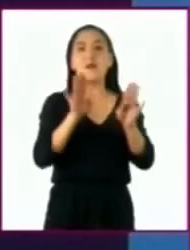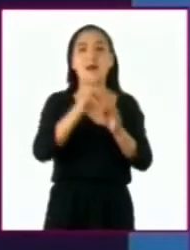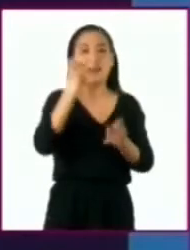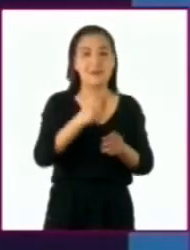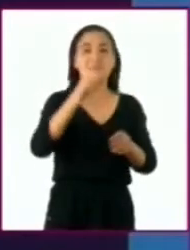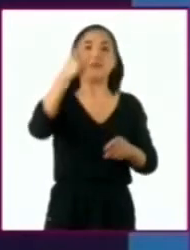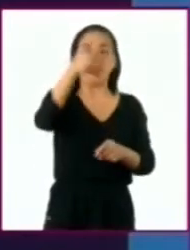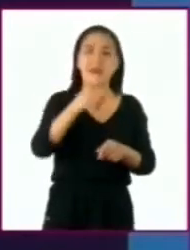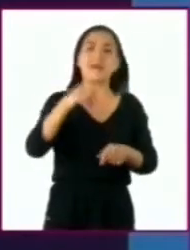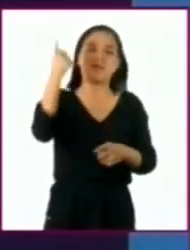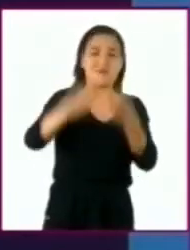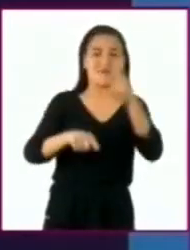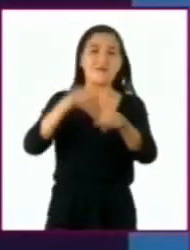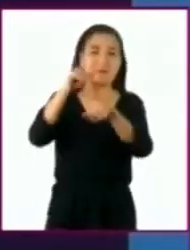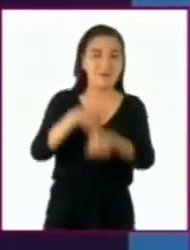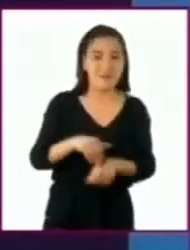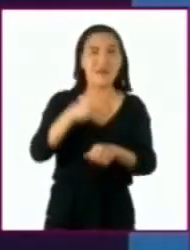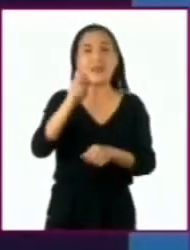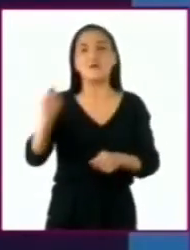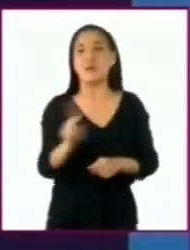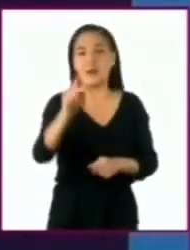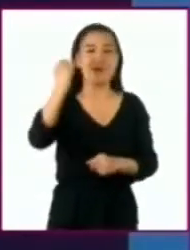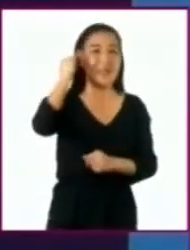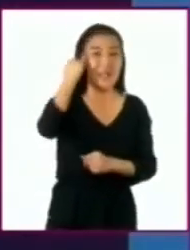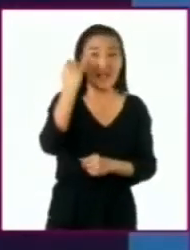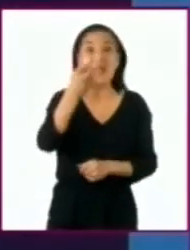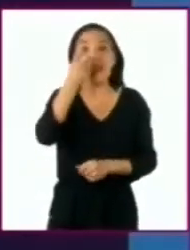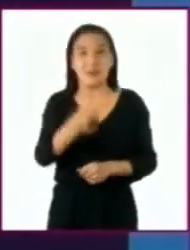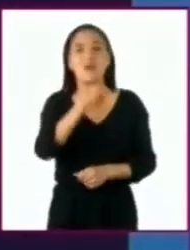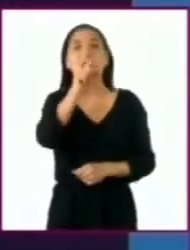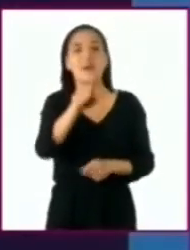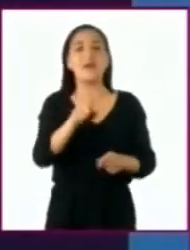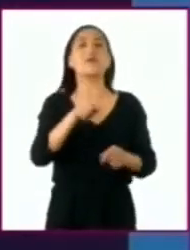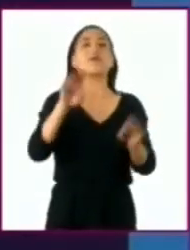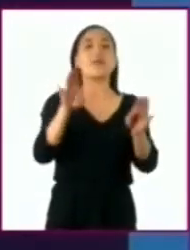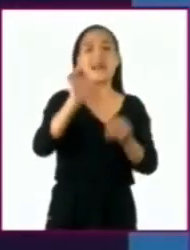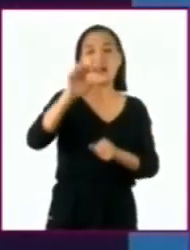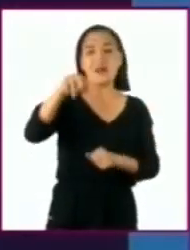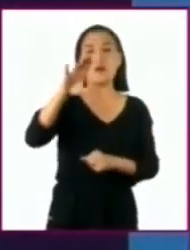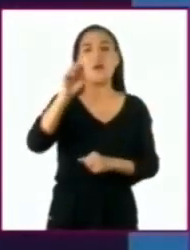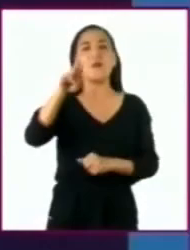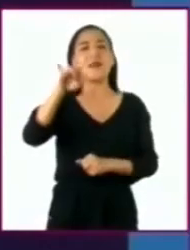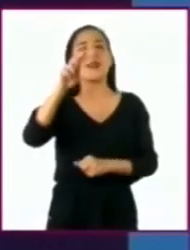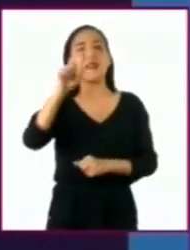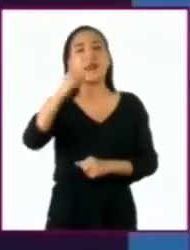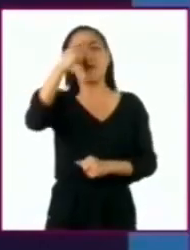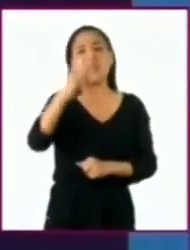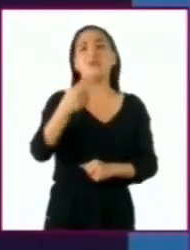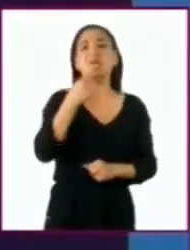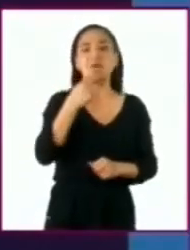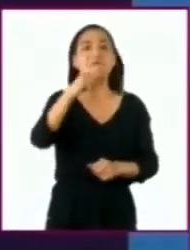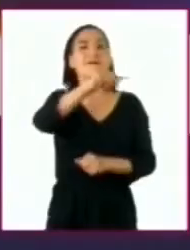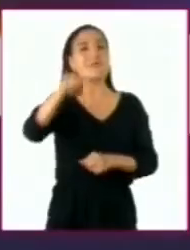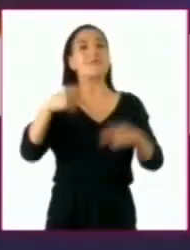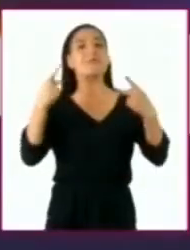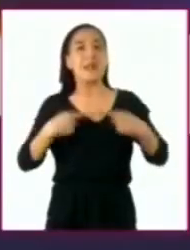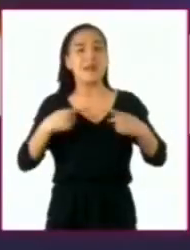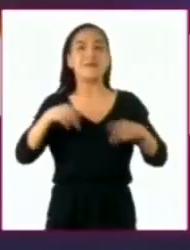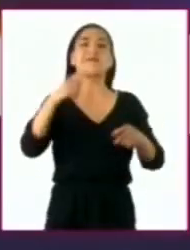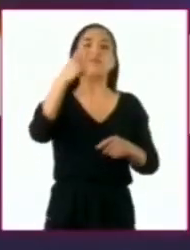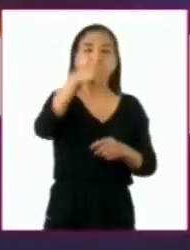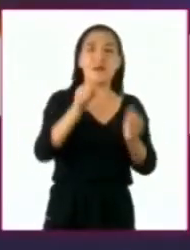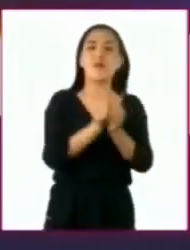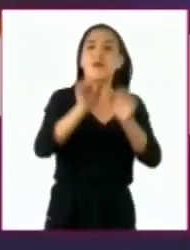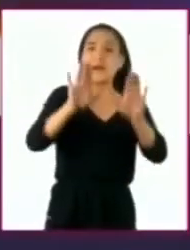sometimientos de los pueblos de indios. Así, la encomienda sirvió para mantener en calma a los conquistadores. Sabemos